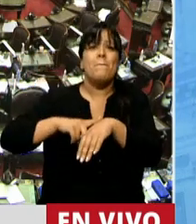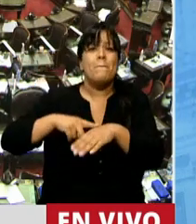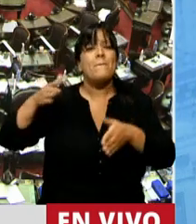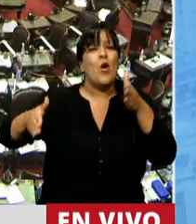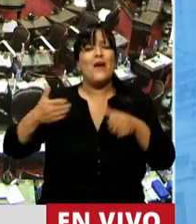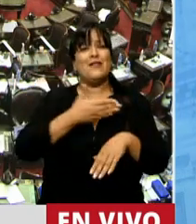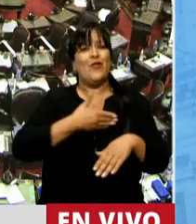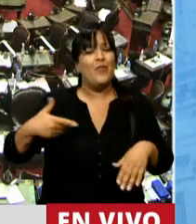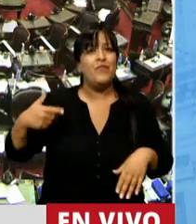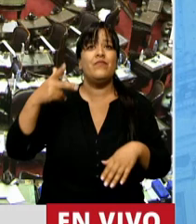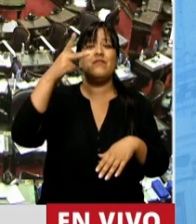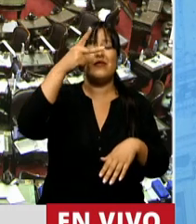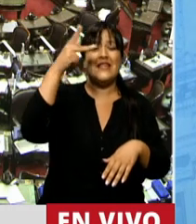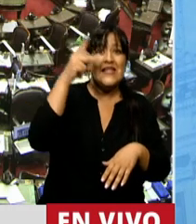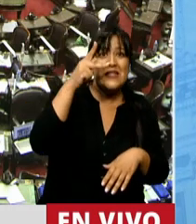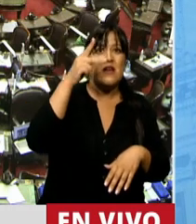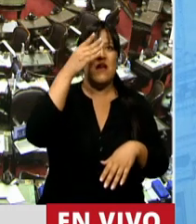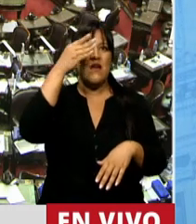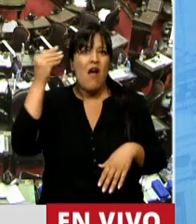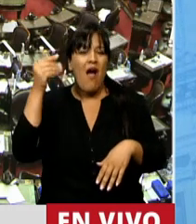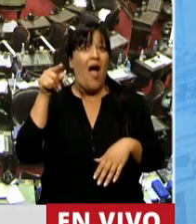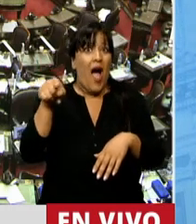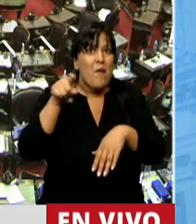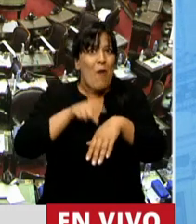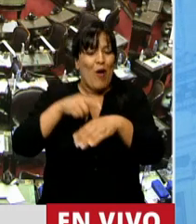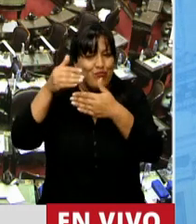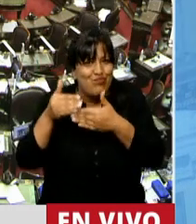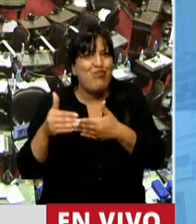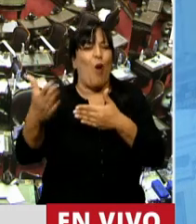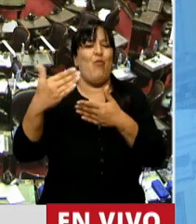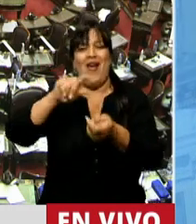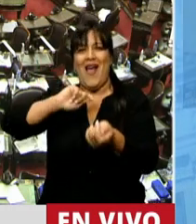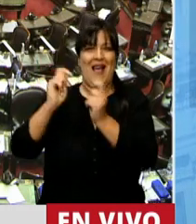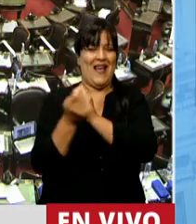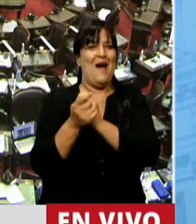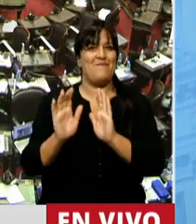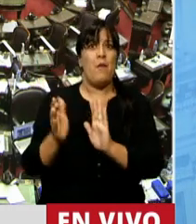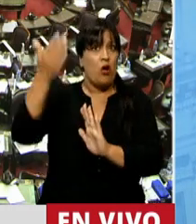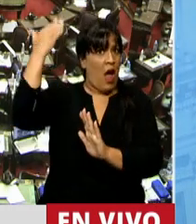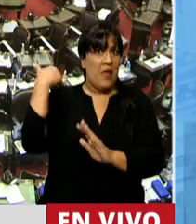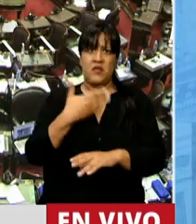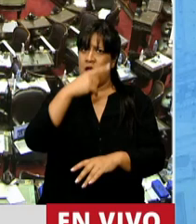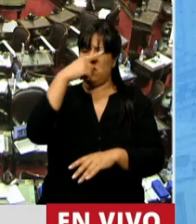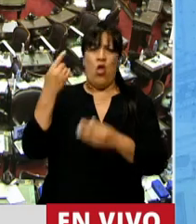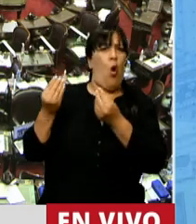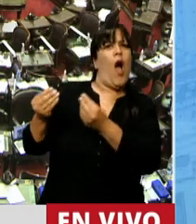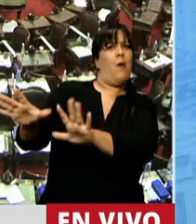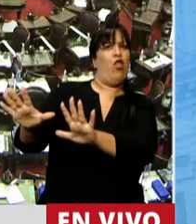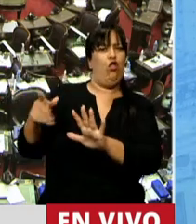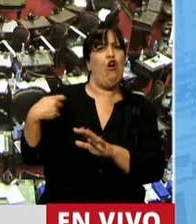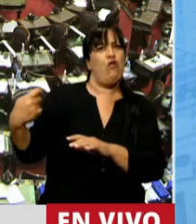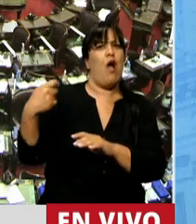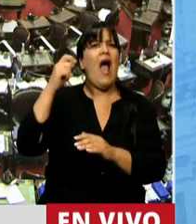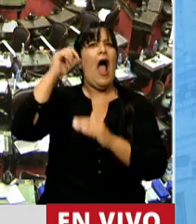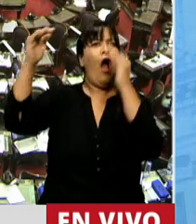las presidencias de Néstor y Cristina Fernández que la Argentina pudo revertir esa situación de abandono a la que el Estado había condenado a nuestros